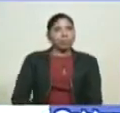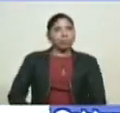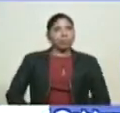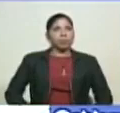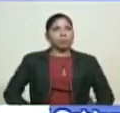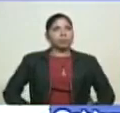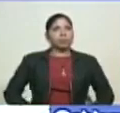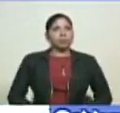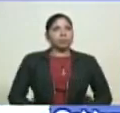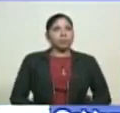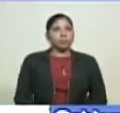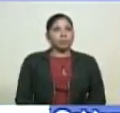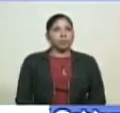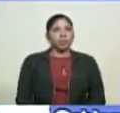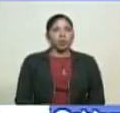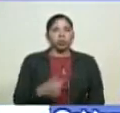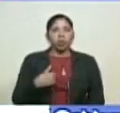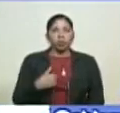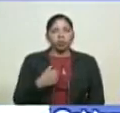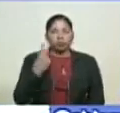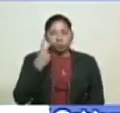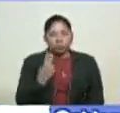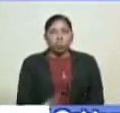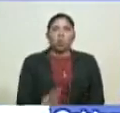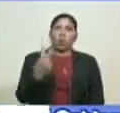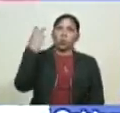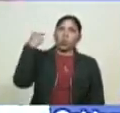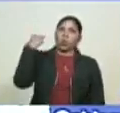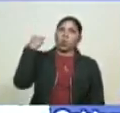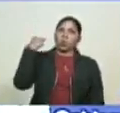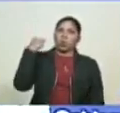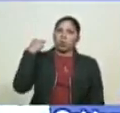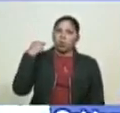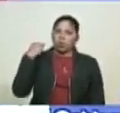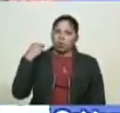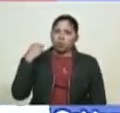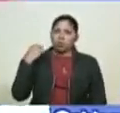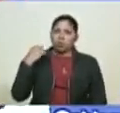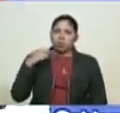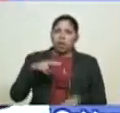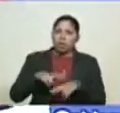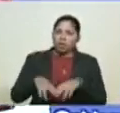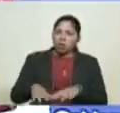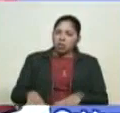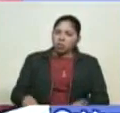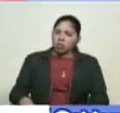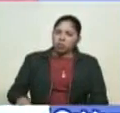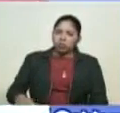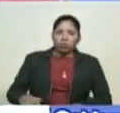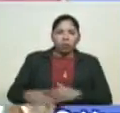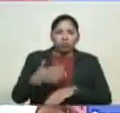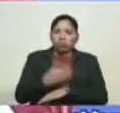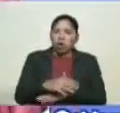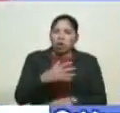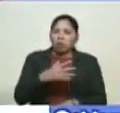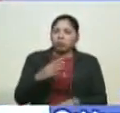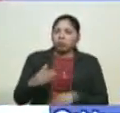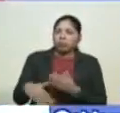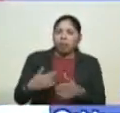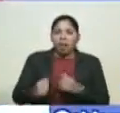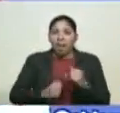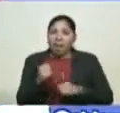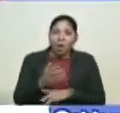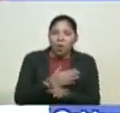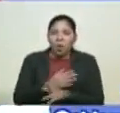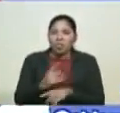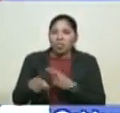Estaba haciendo un paneo de mi vida desde que era niño y corría por las calles de Caracas. Desde que era joven y ya me movilizaba